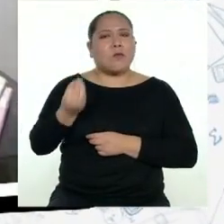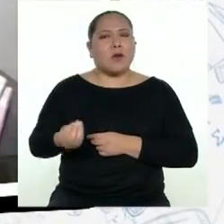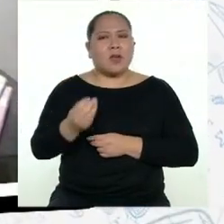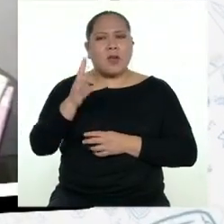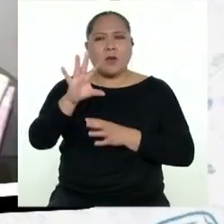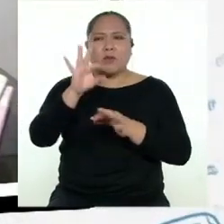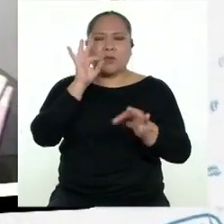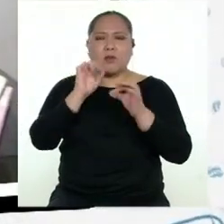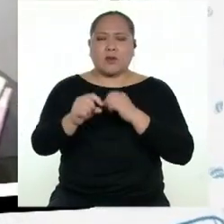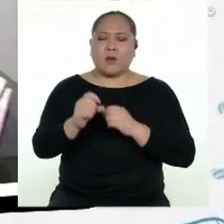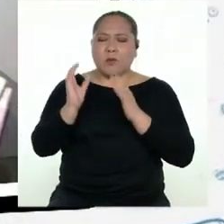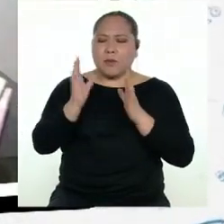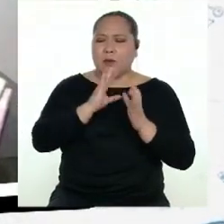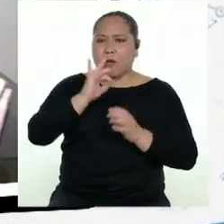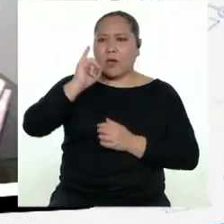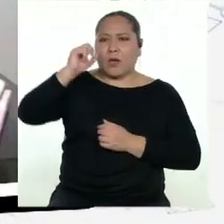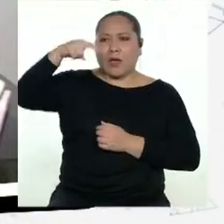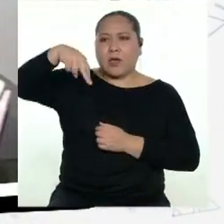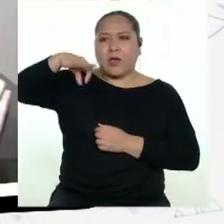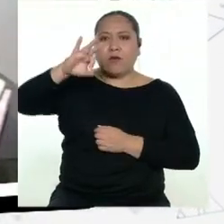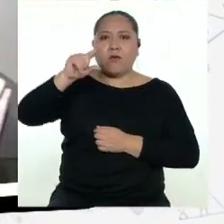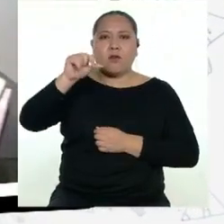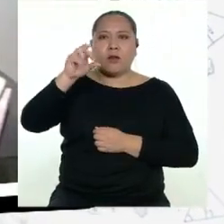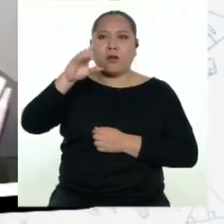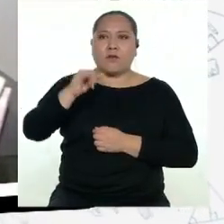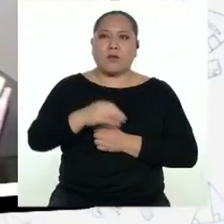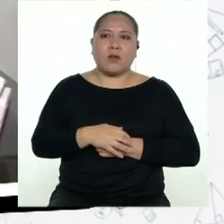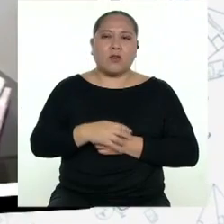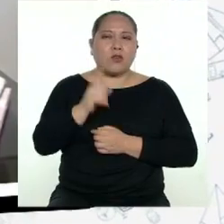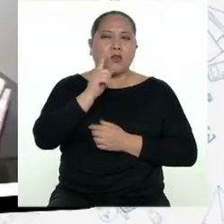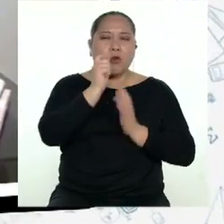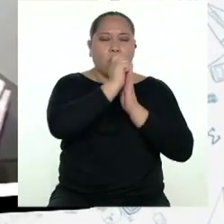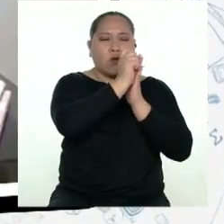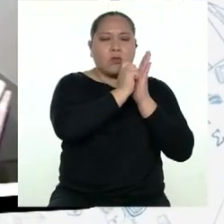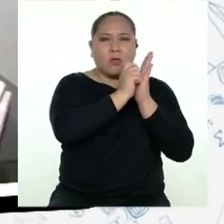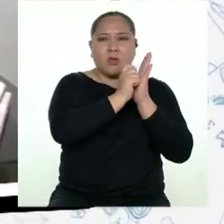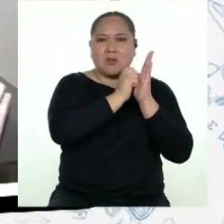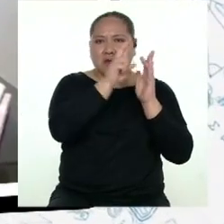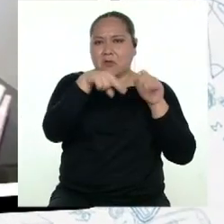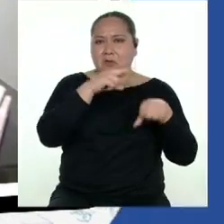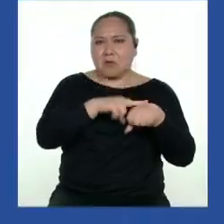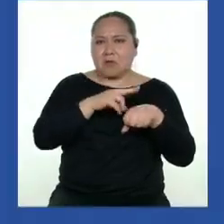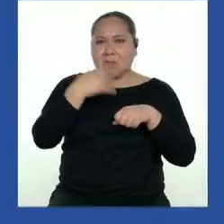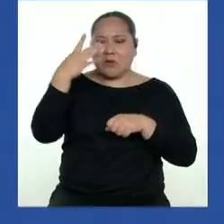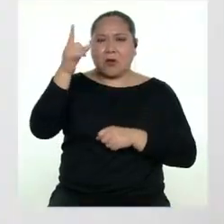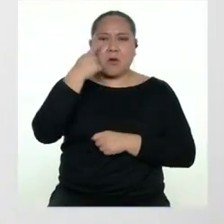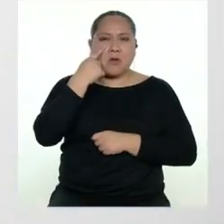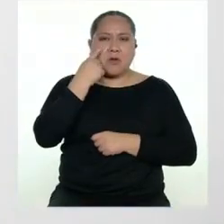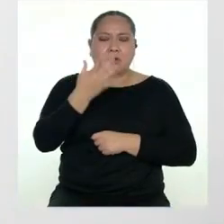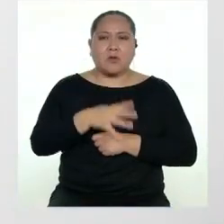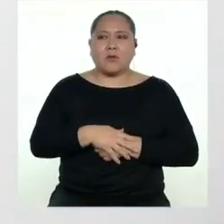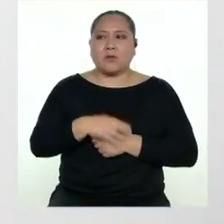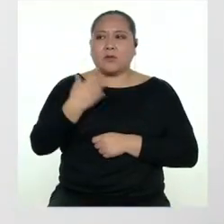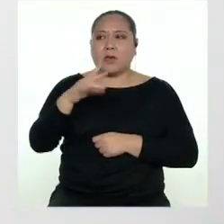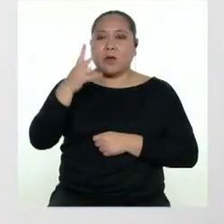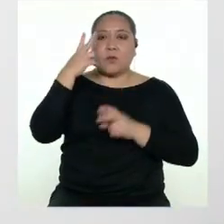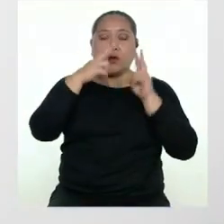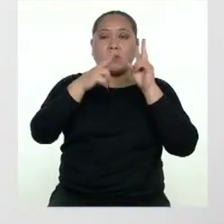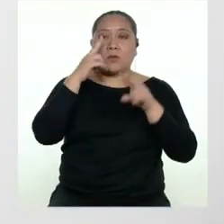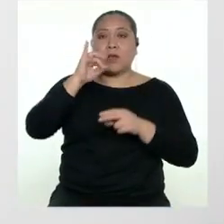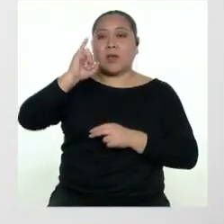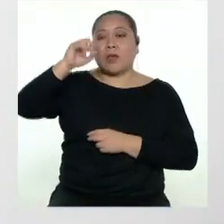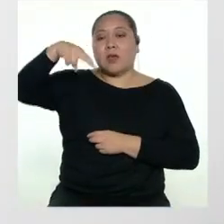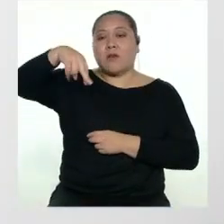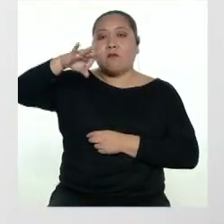elegido elaborar una infografía y no un texto tradicional como los que ya conocemos? Como hemos visto, la infografía